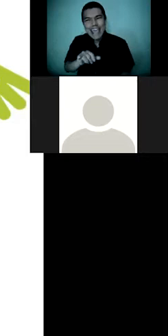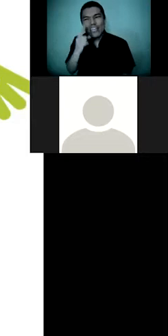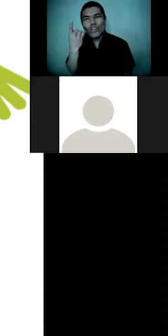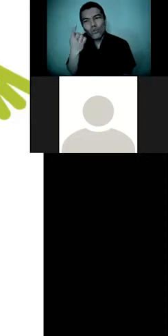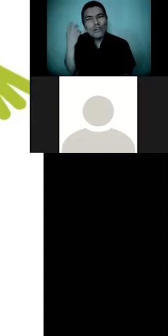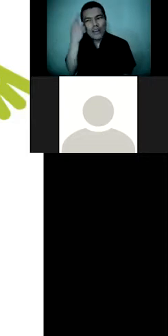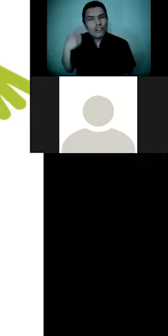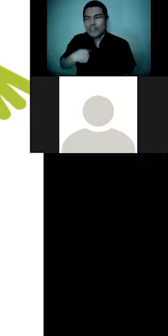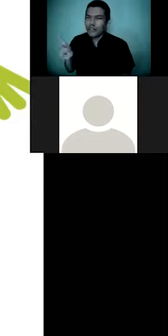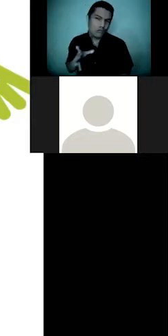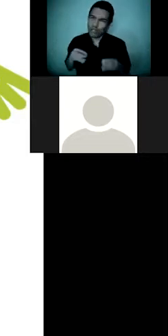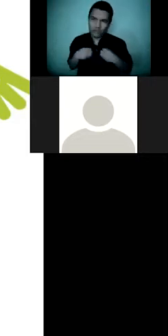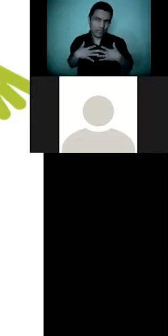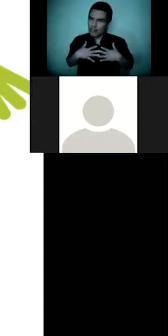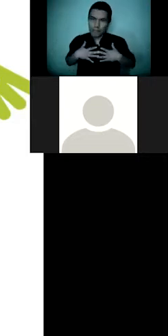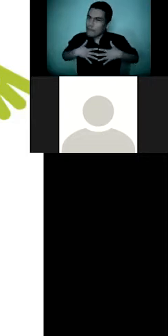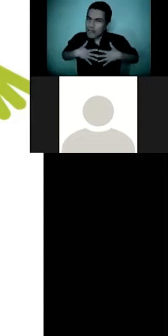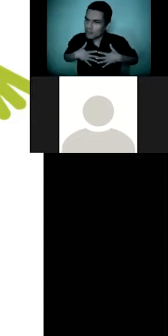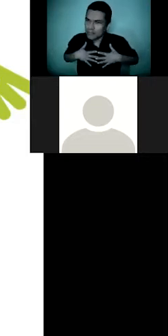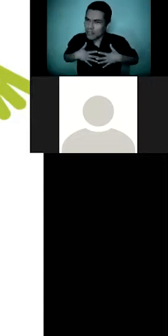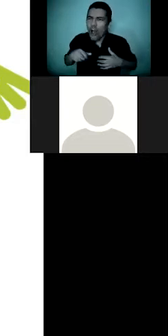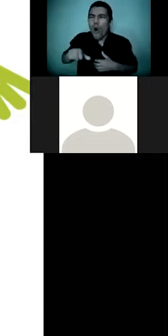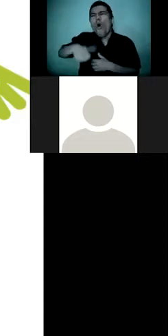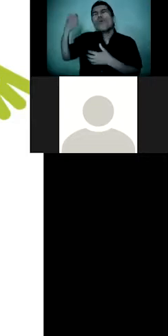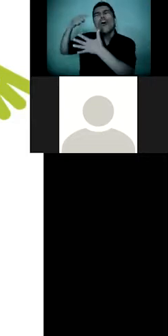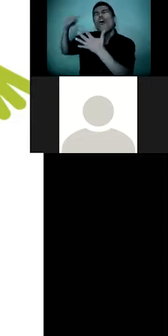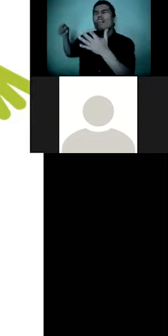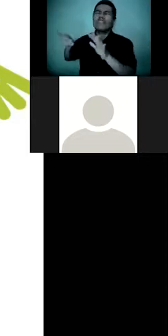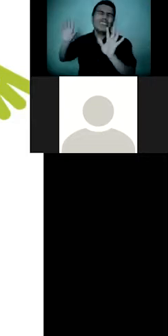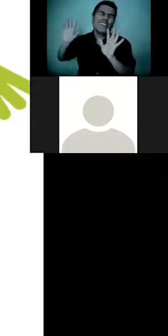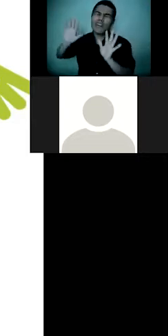Solamente digo eso, no sé.